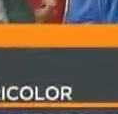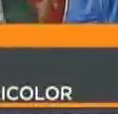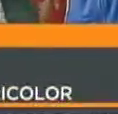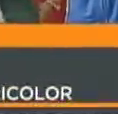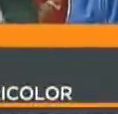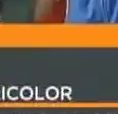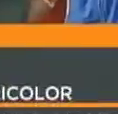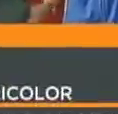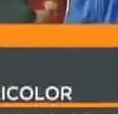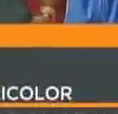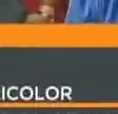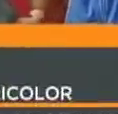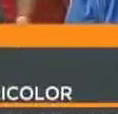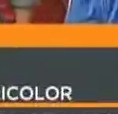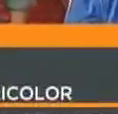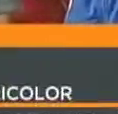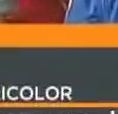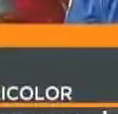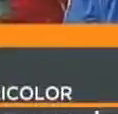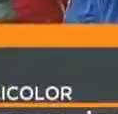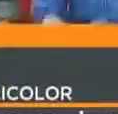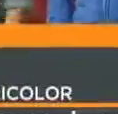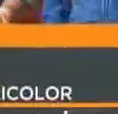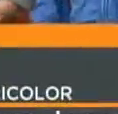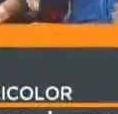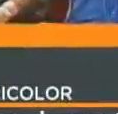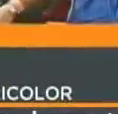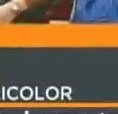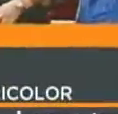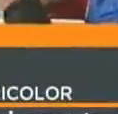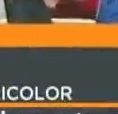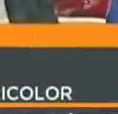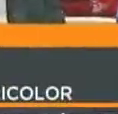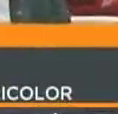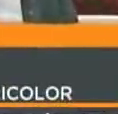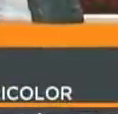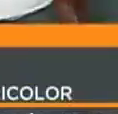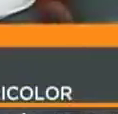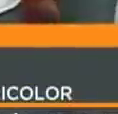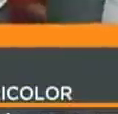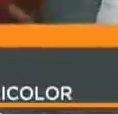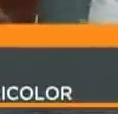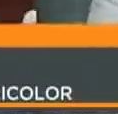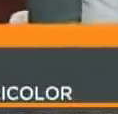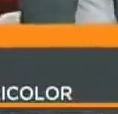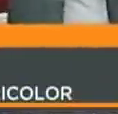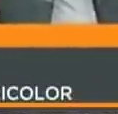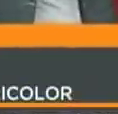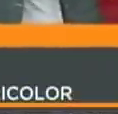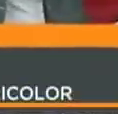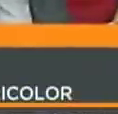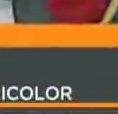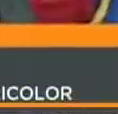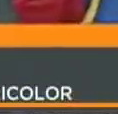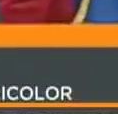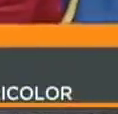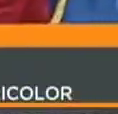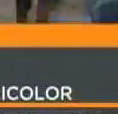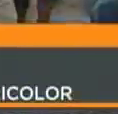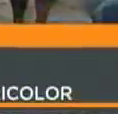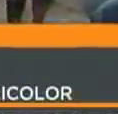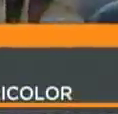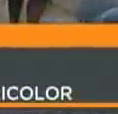Pido apoyo a los alcaldes, a las alcaldesas. Y pido apoyo a las comunas, a los consejos comunales. Vamos al combate. Está